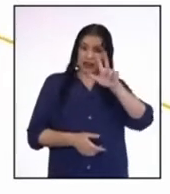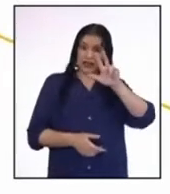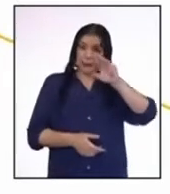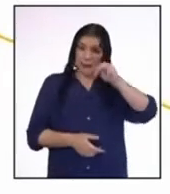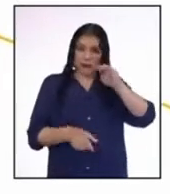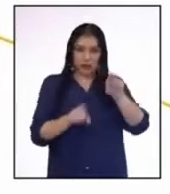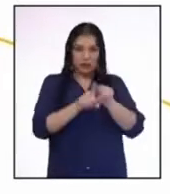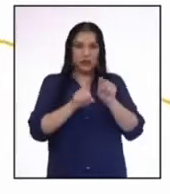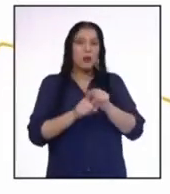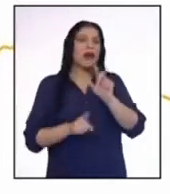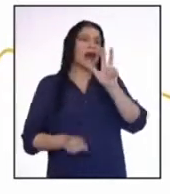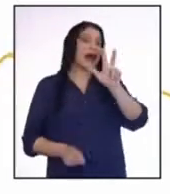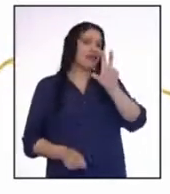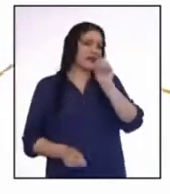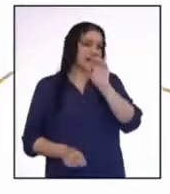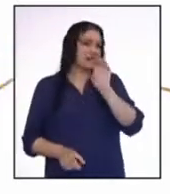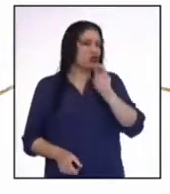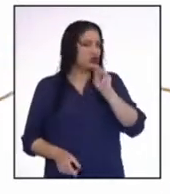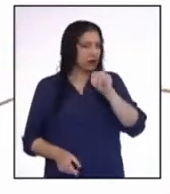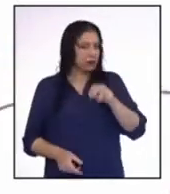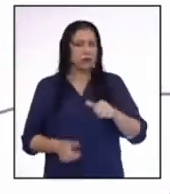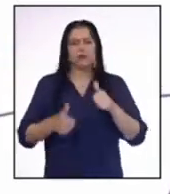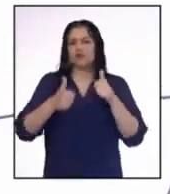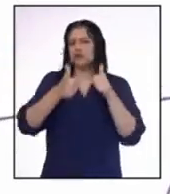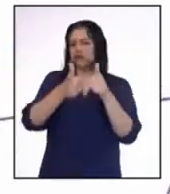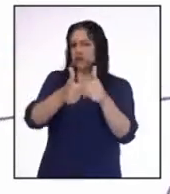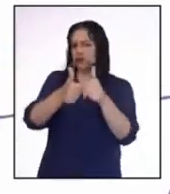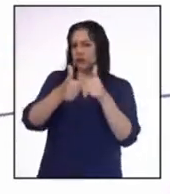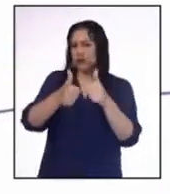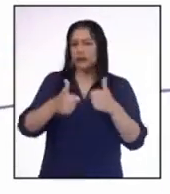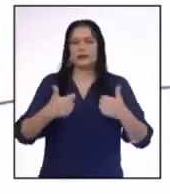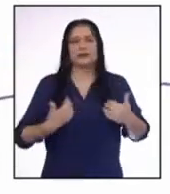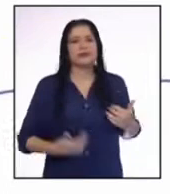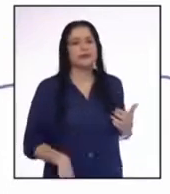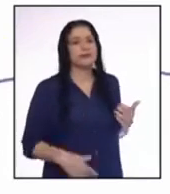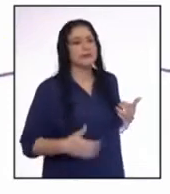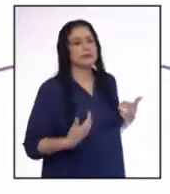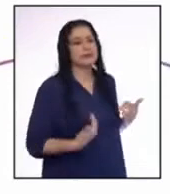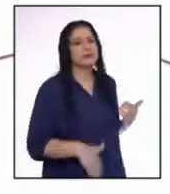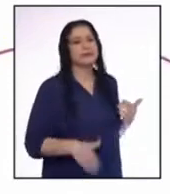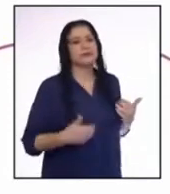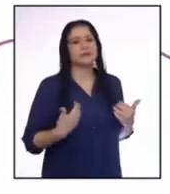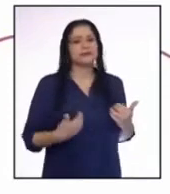centímetros. Muy bien, Junior.